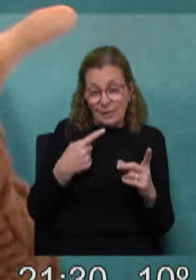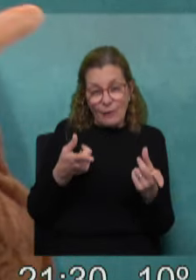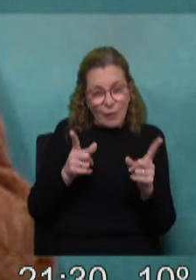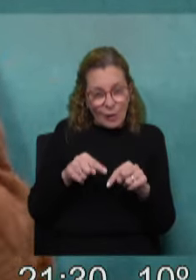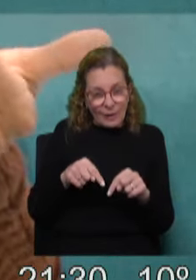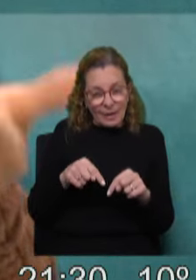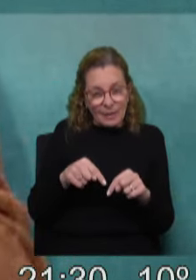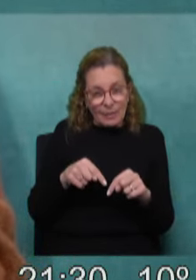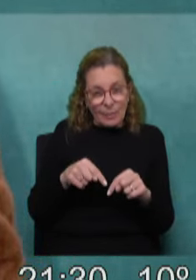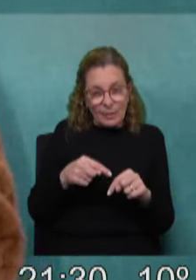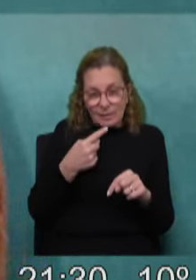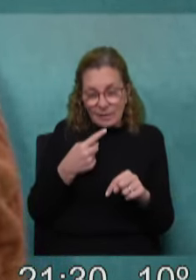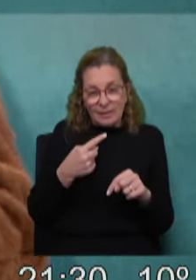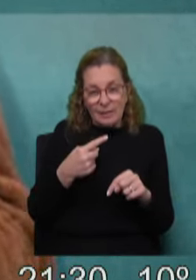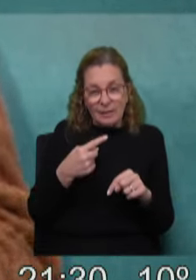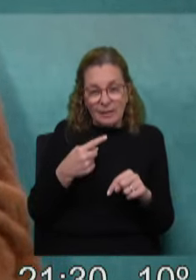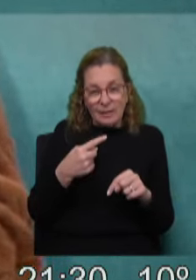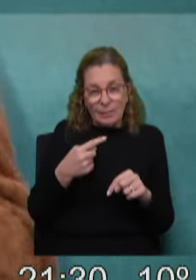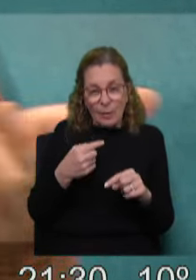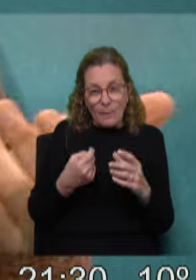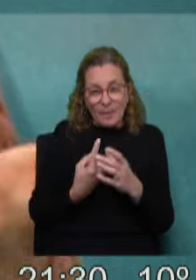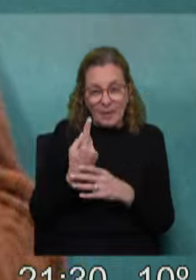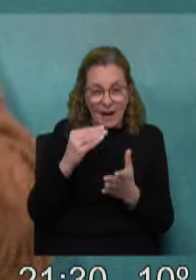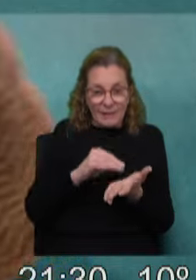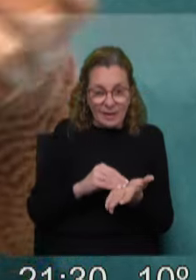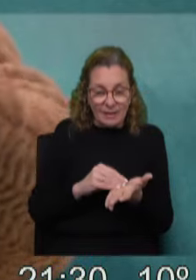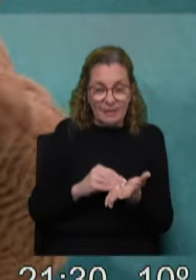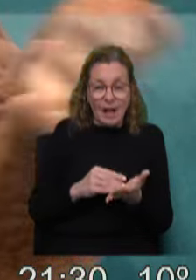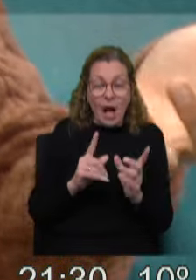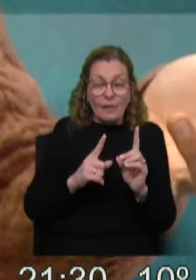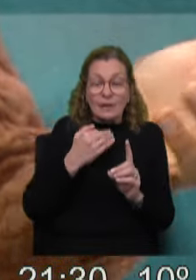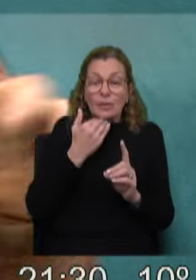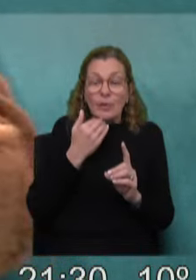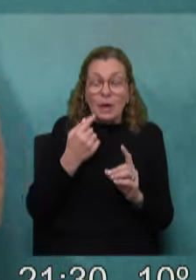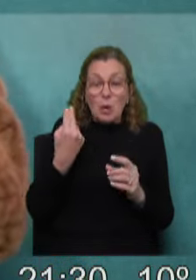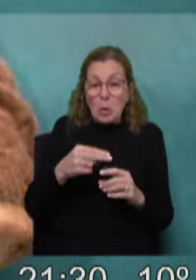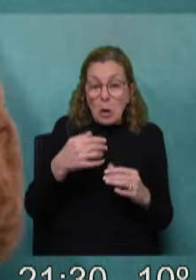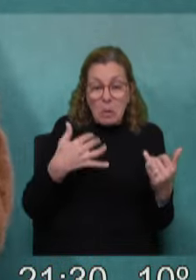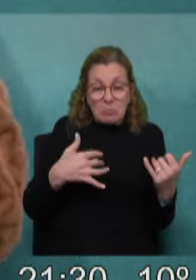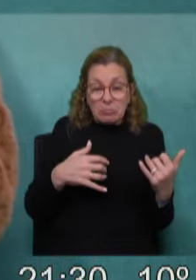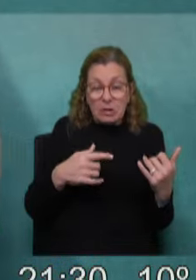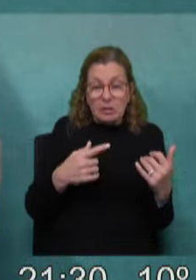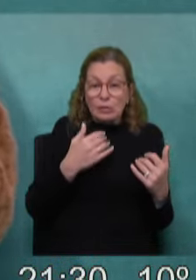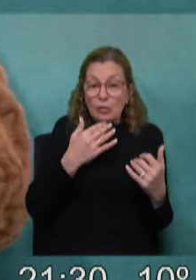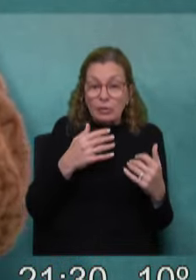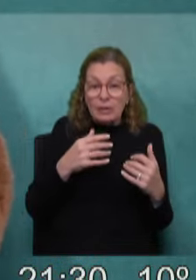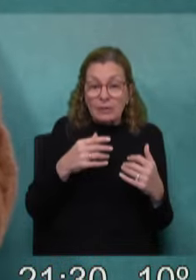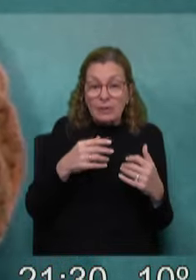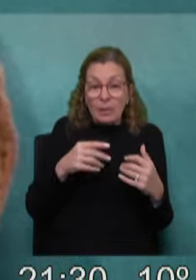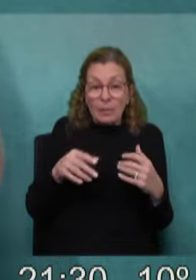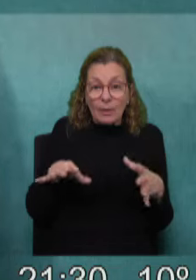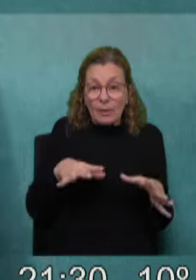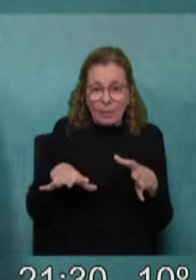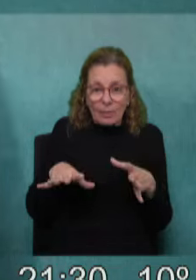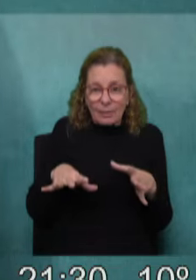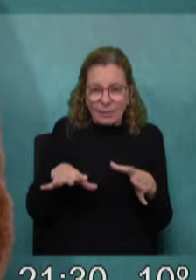a ser salvaje, que te hacen volver a ser amateur, a volver a ser niño. Me hace un instrumento que nunca toqué y lo toco y no sé si es un do mayor o es un